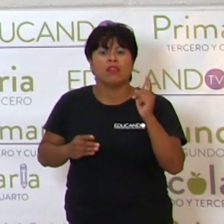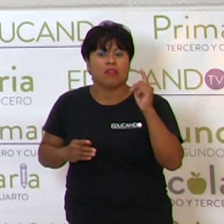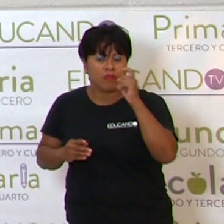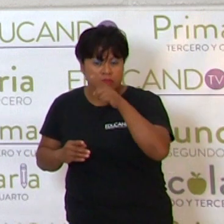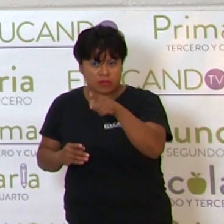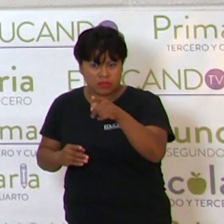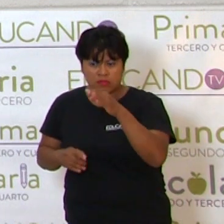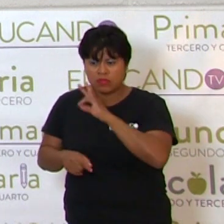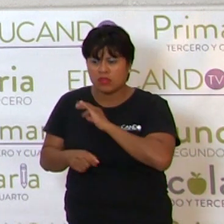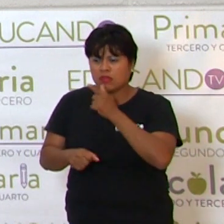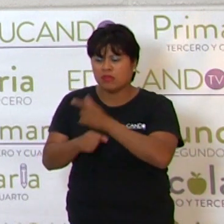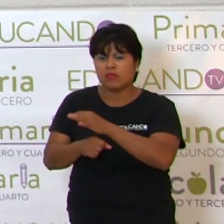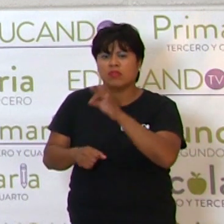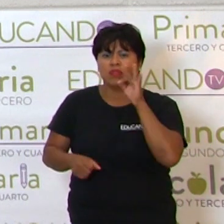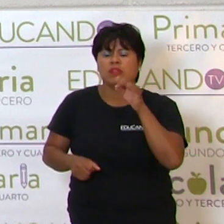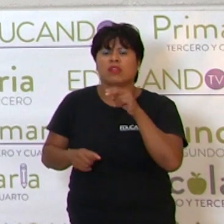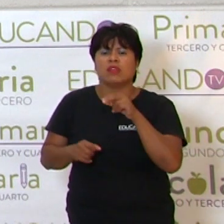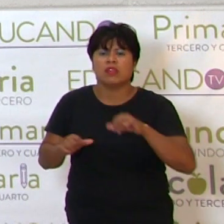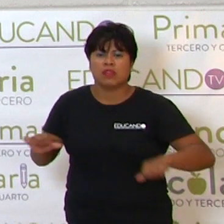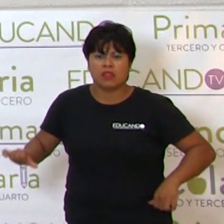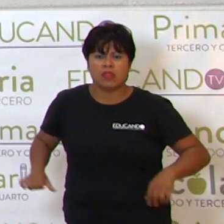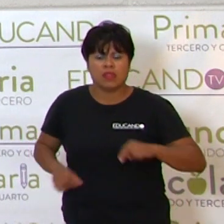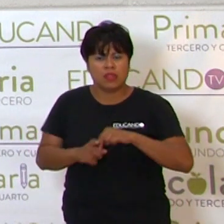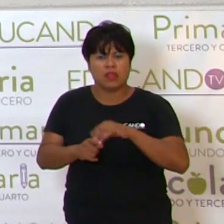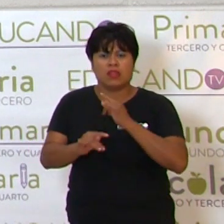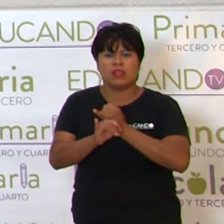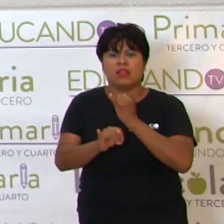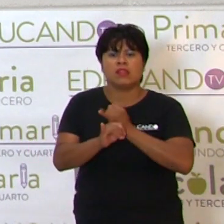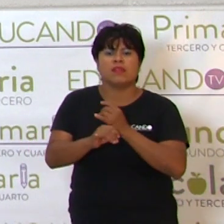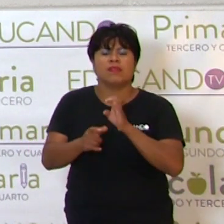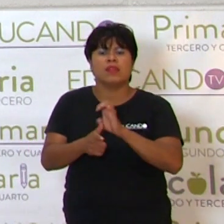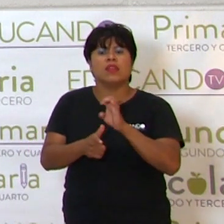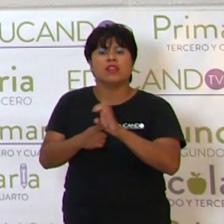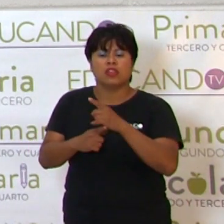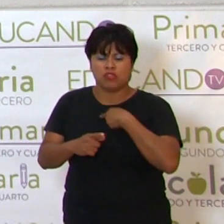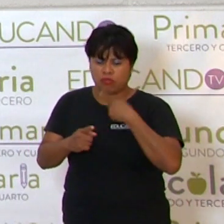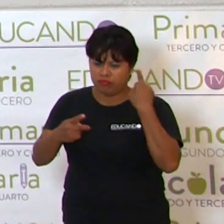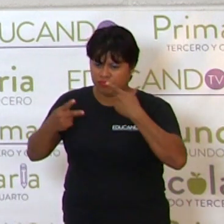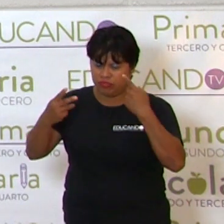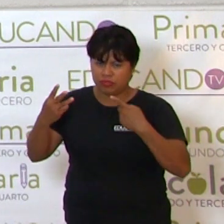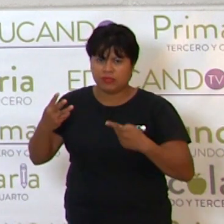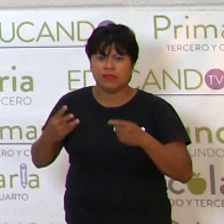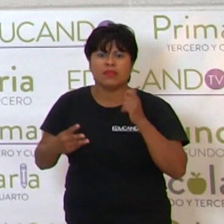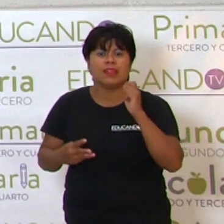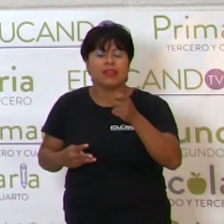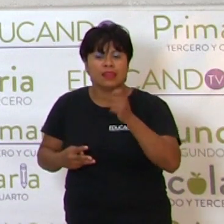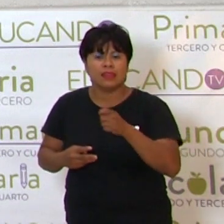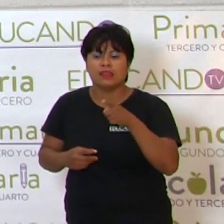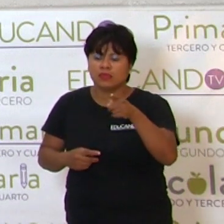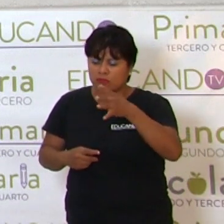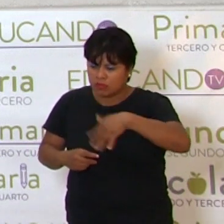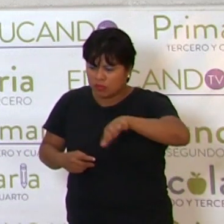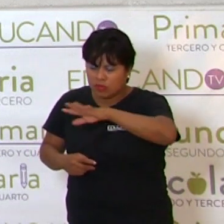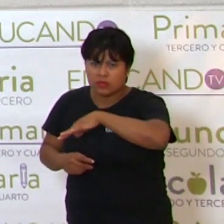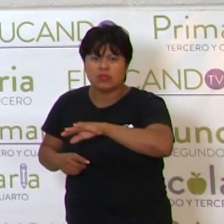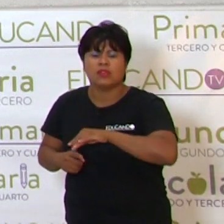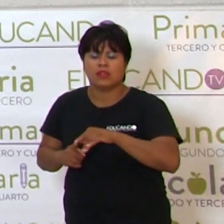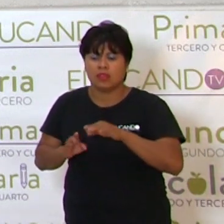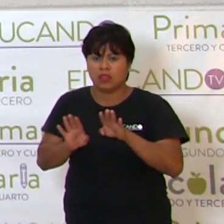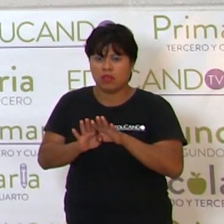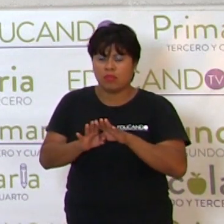ustedes encuentren un guión teatral en el internet, entonces lo que voy a recomendar es que busquen un guión